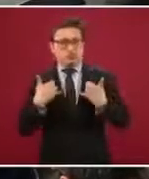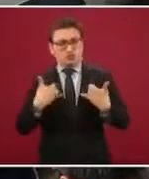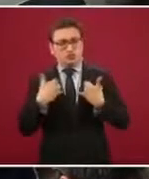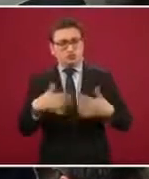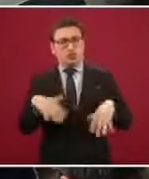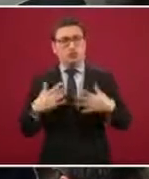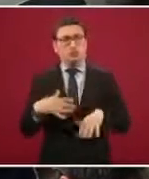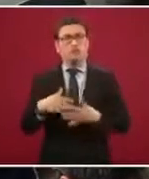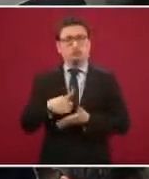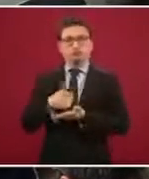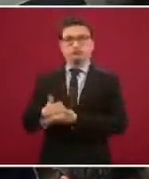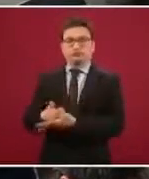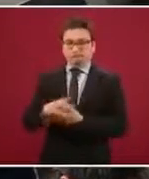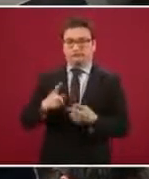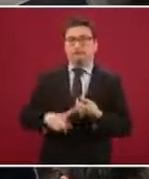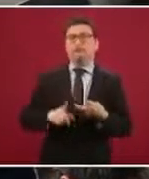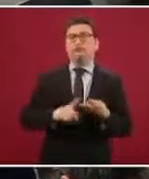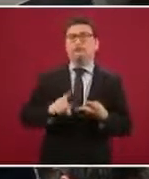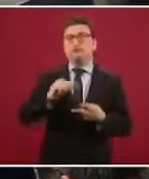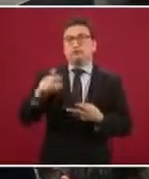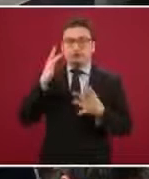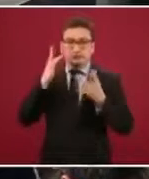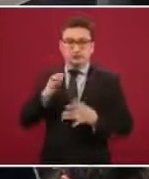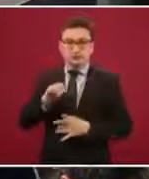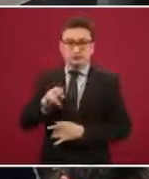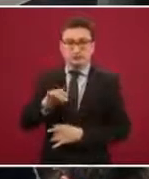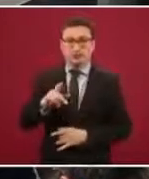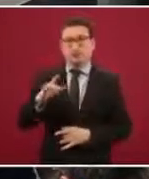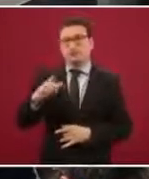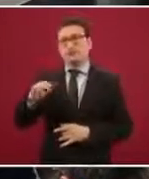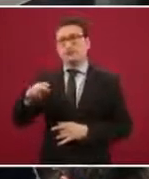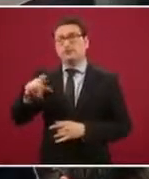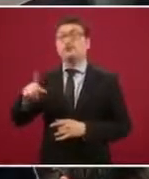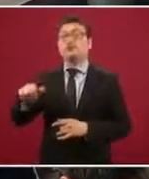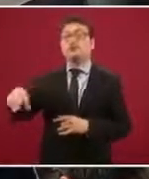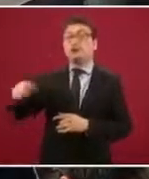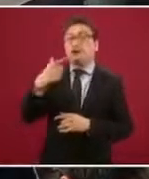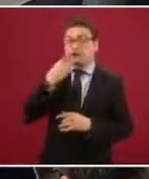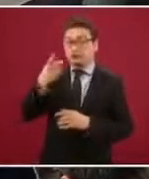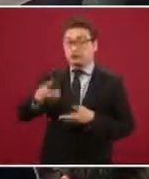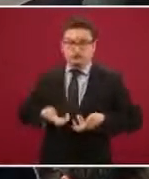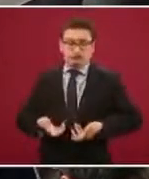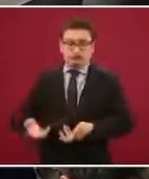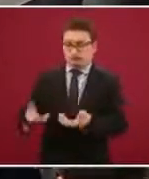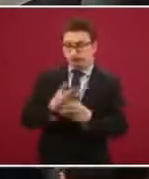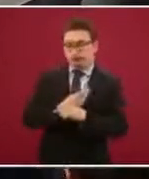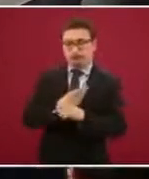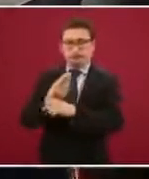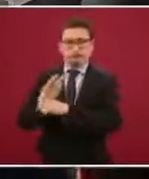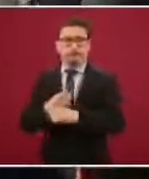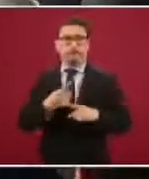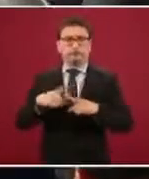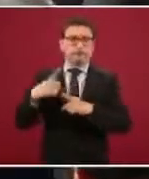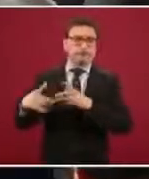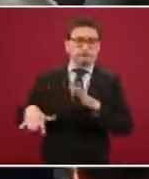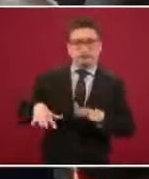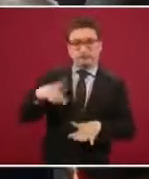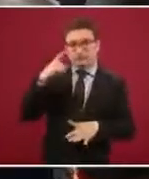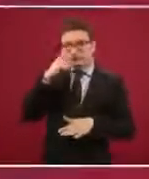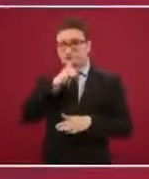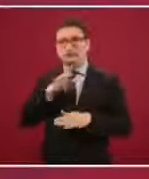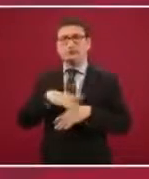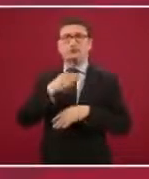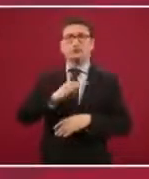eso por una parte en santa manera se inicia pues fue para la reconstrucción de los caminos ahí es verdaderamente complicado acceder al